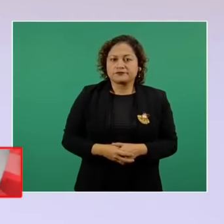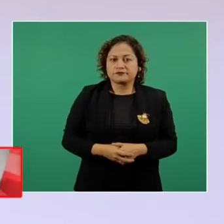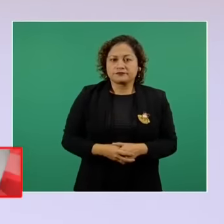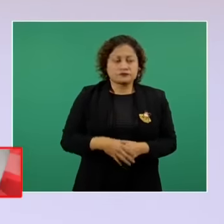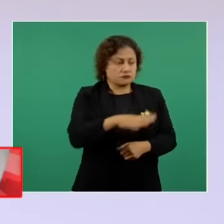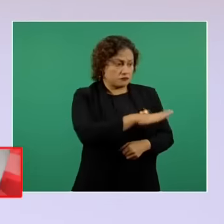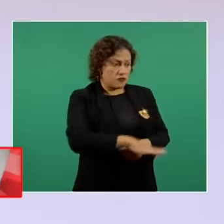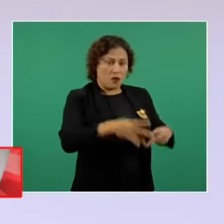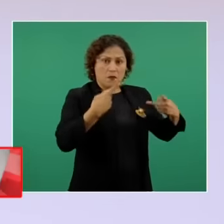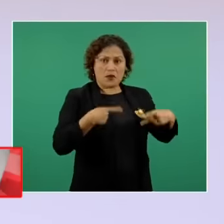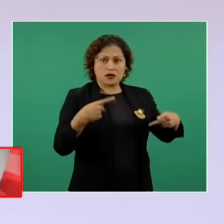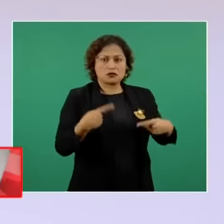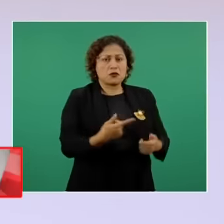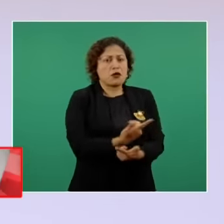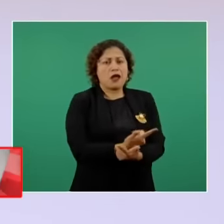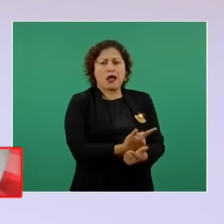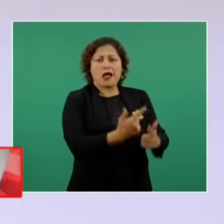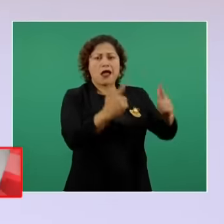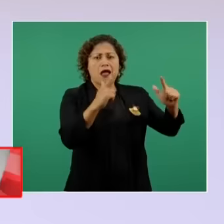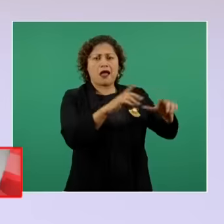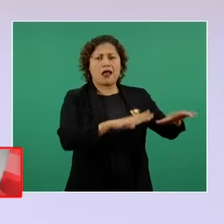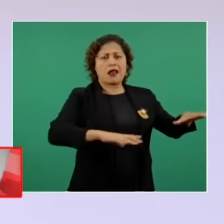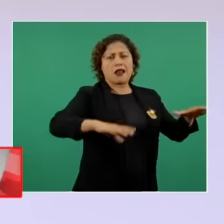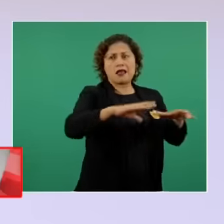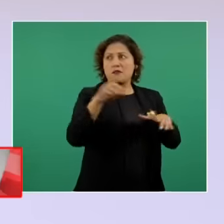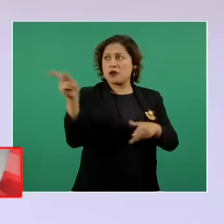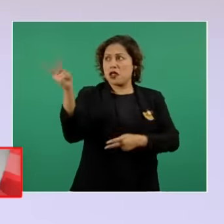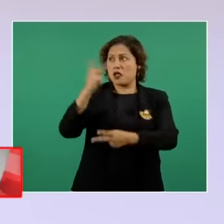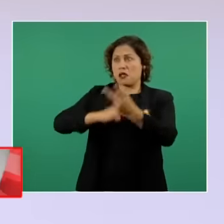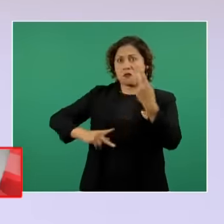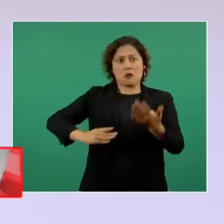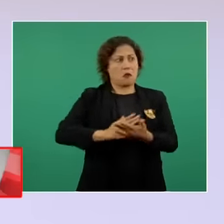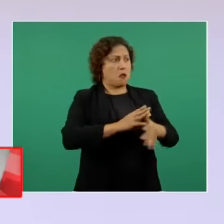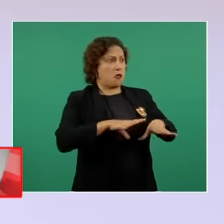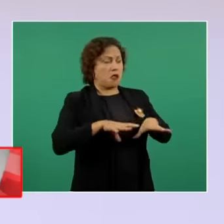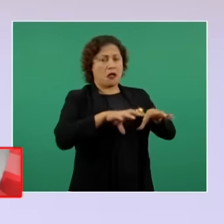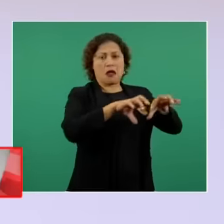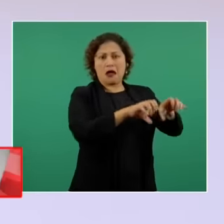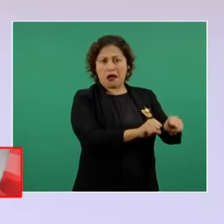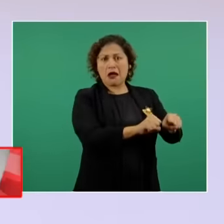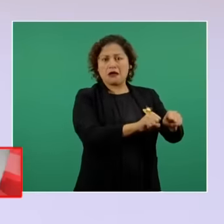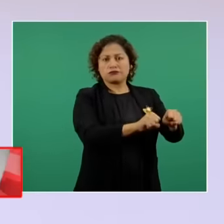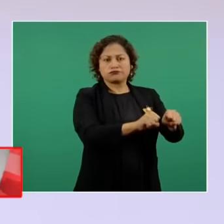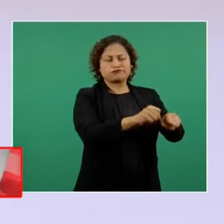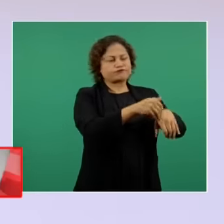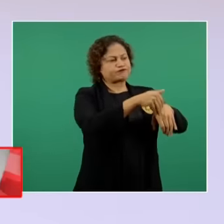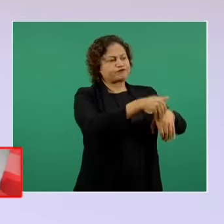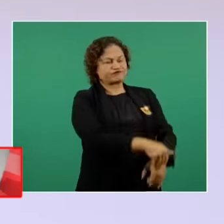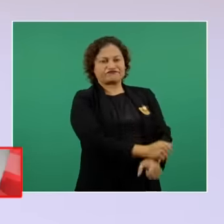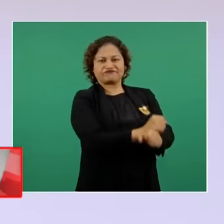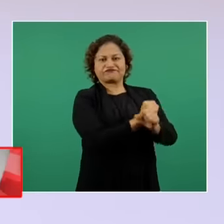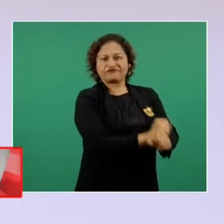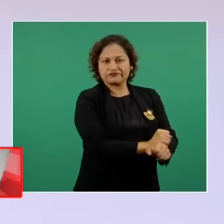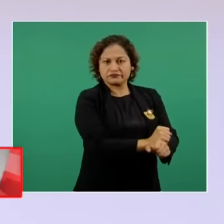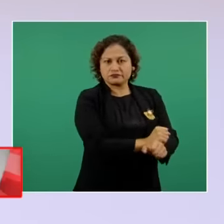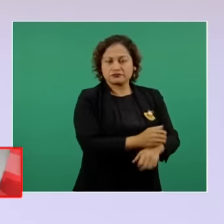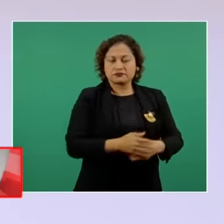convertirlos a la degradante condición de esclavos.